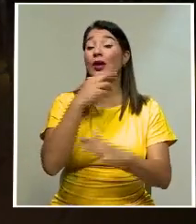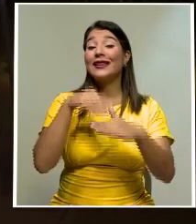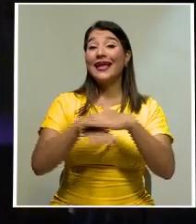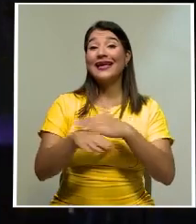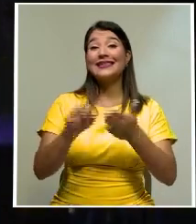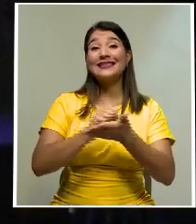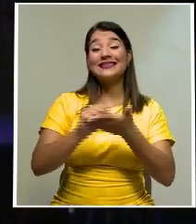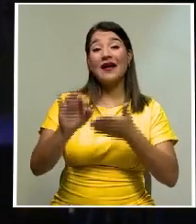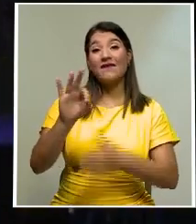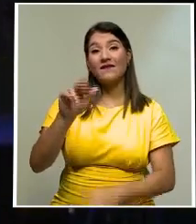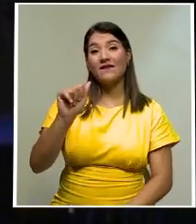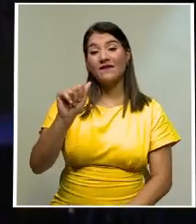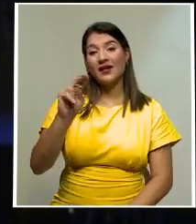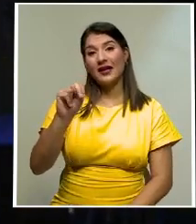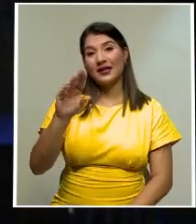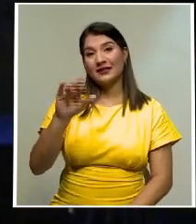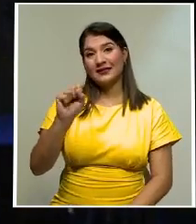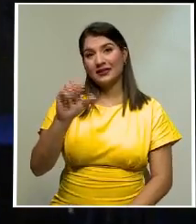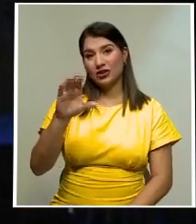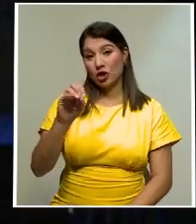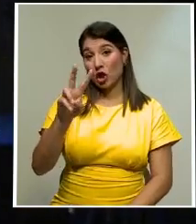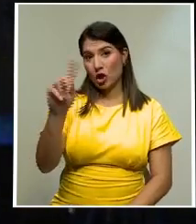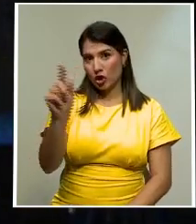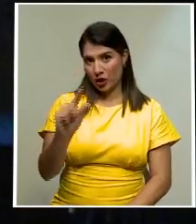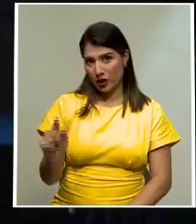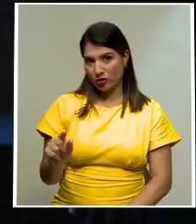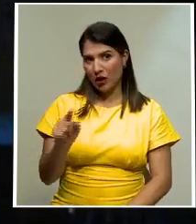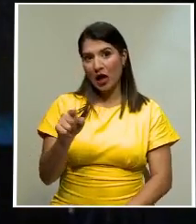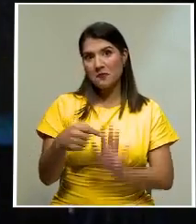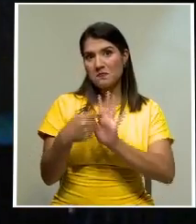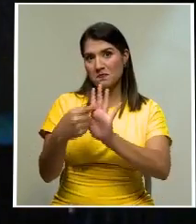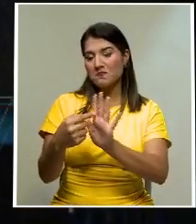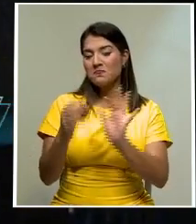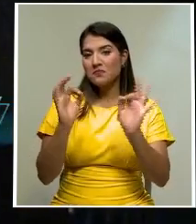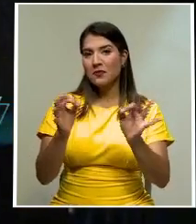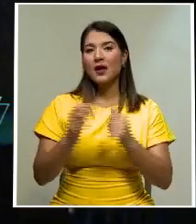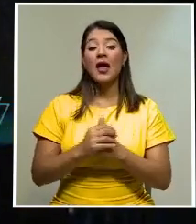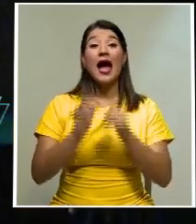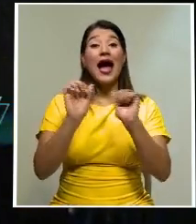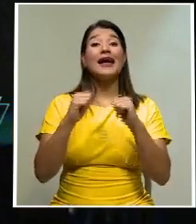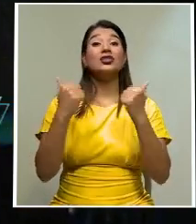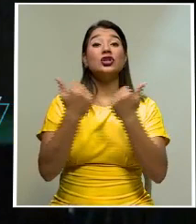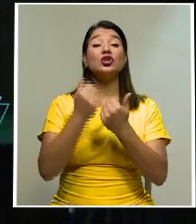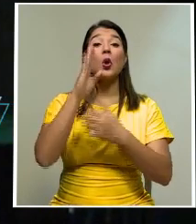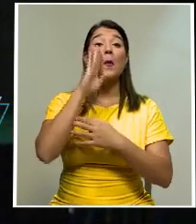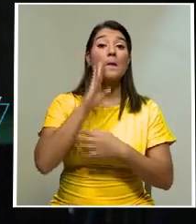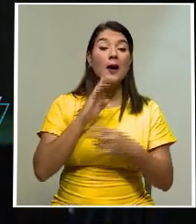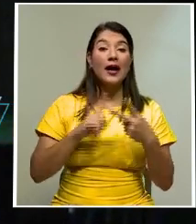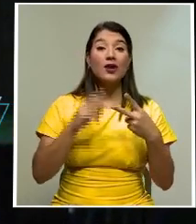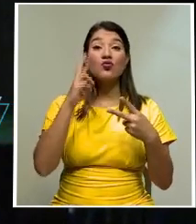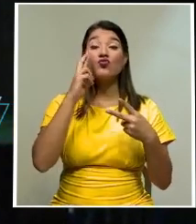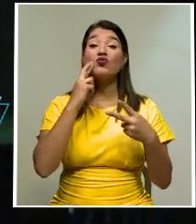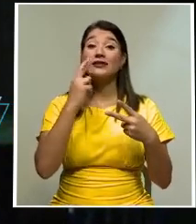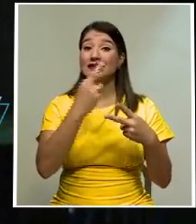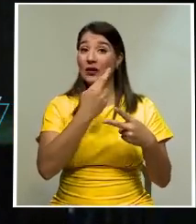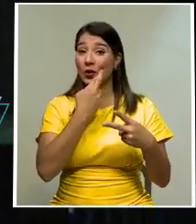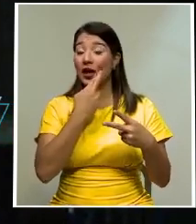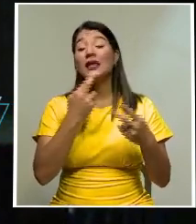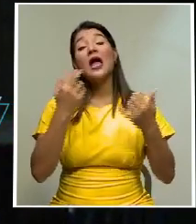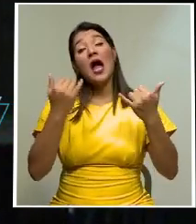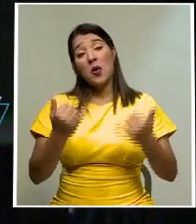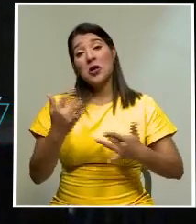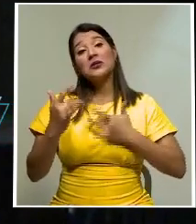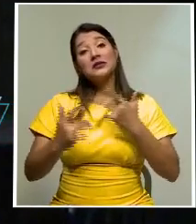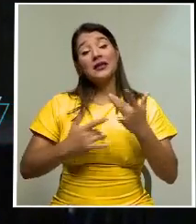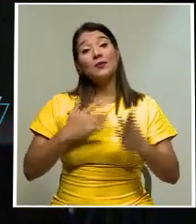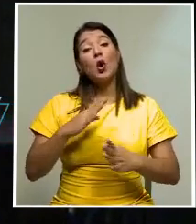Ríos. Sí creemos en estos momentos que la Asociación de Bares y Restaurantes estamos